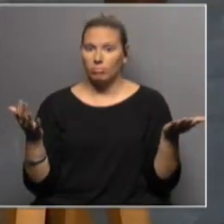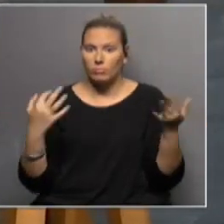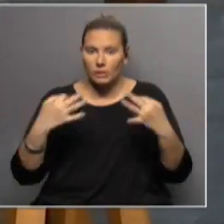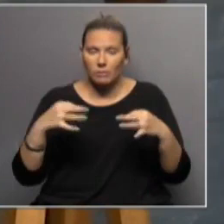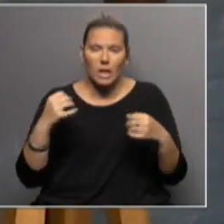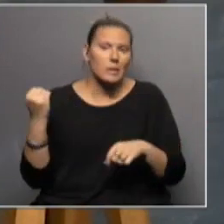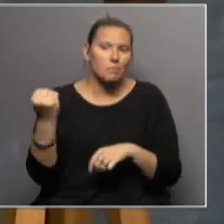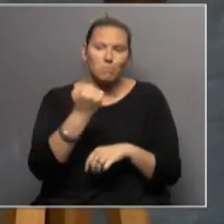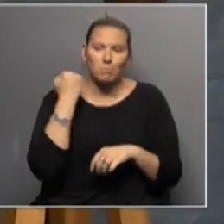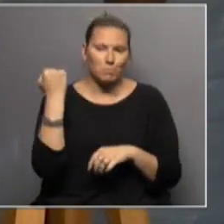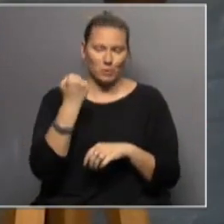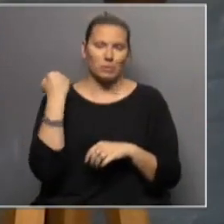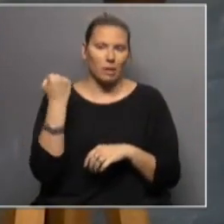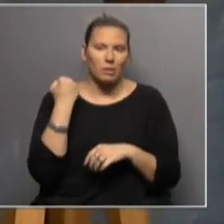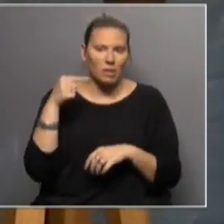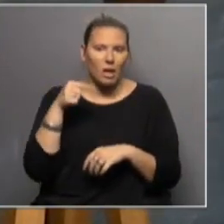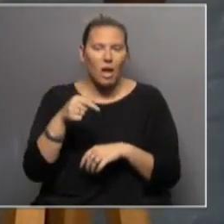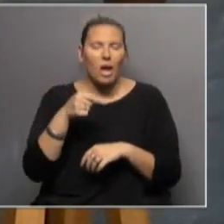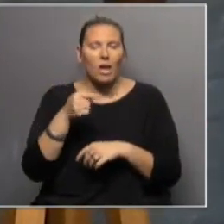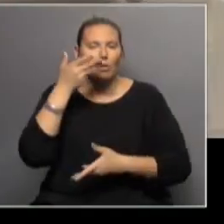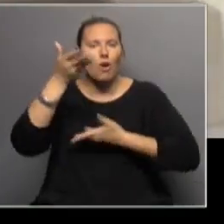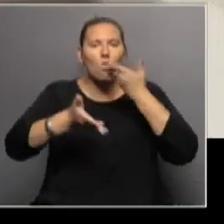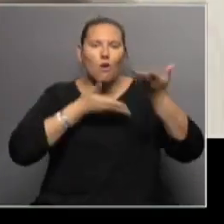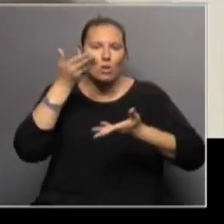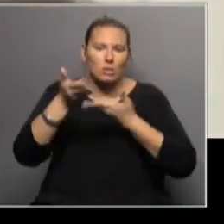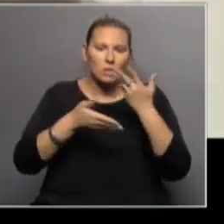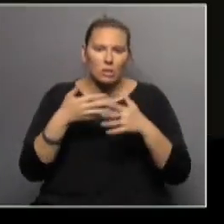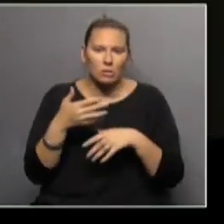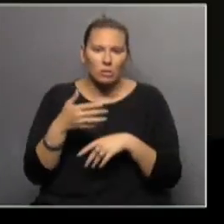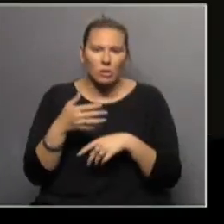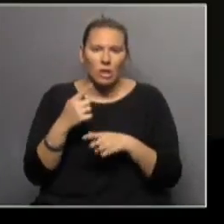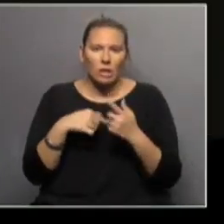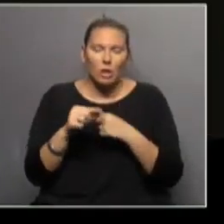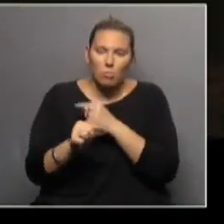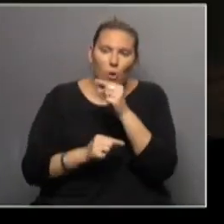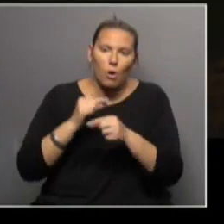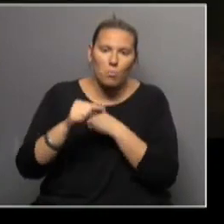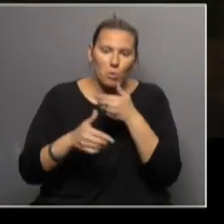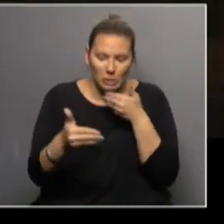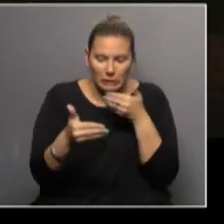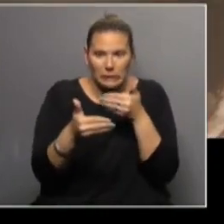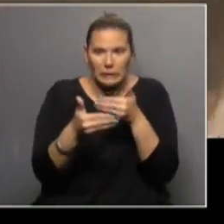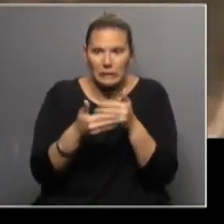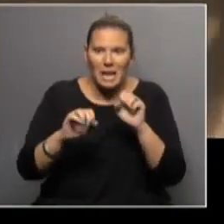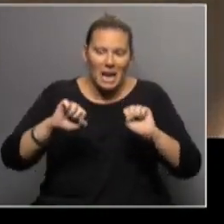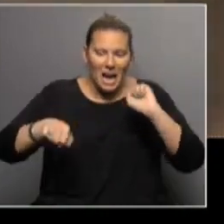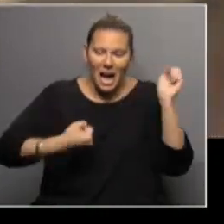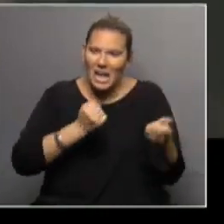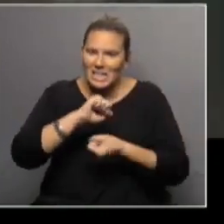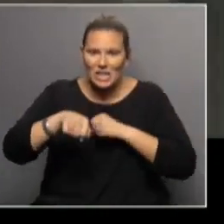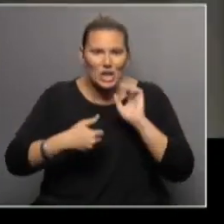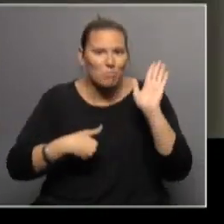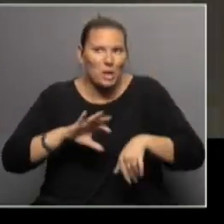son tan importantes estos conciertos que a medida que se vayan acercando, la ansiedad va a ir creciendo y